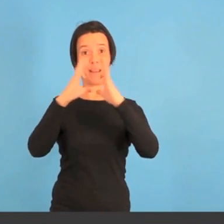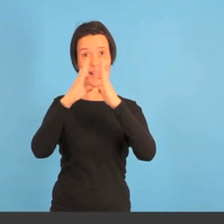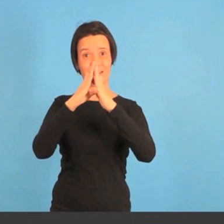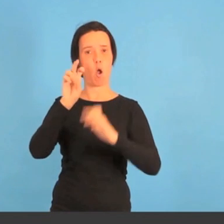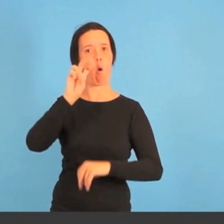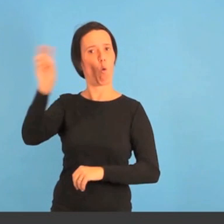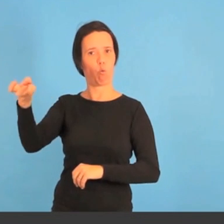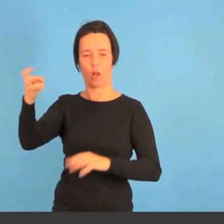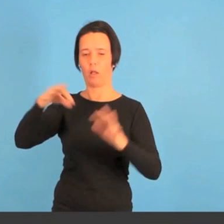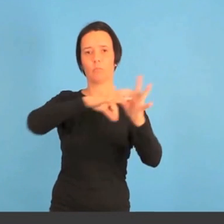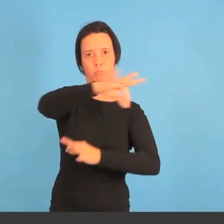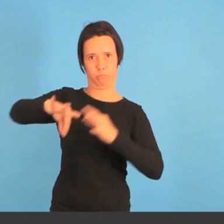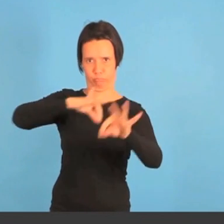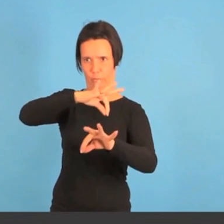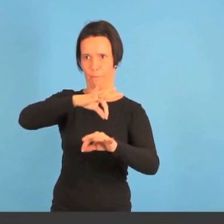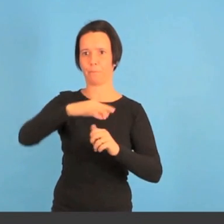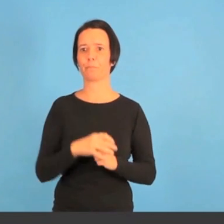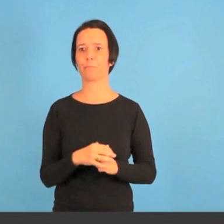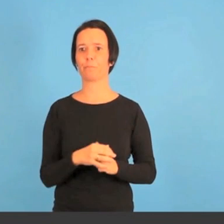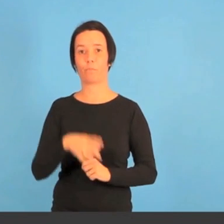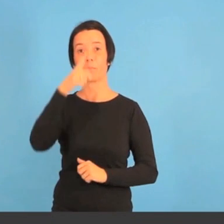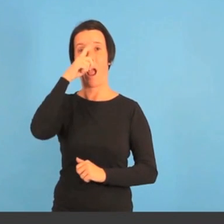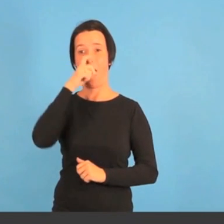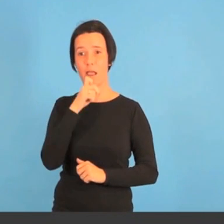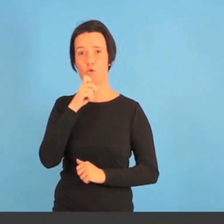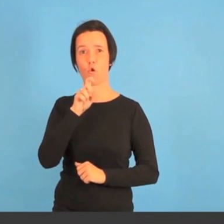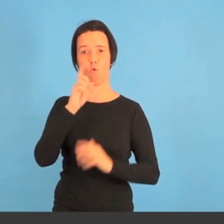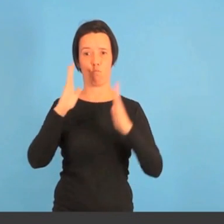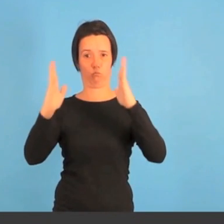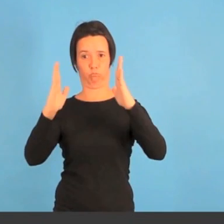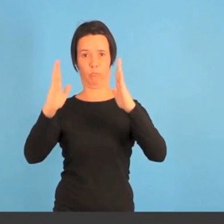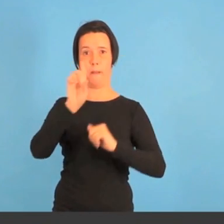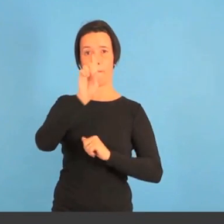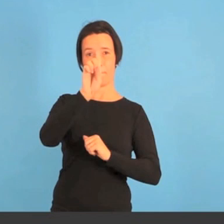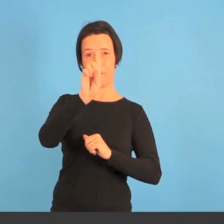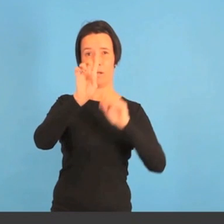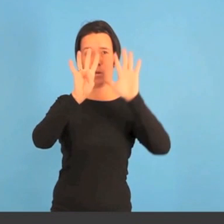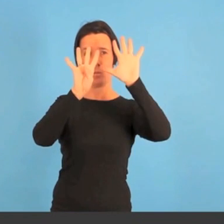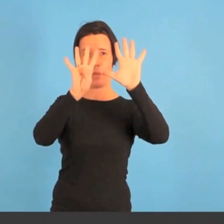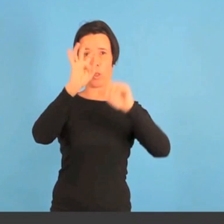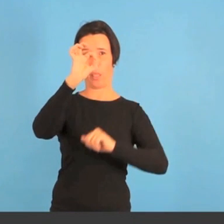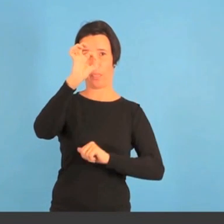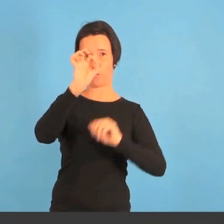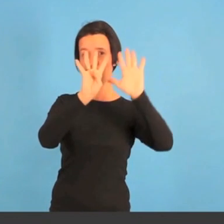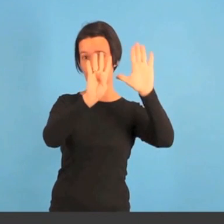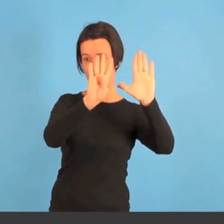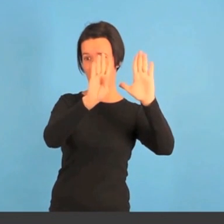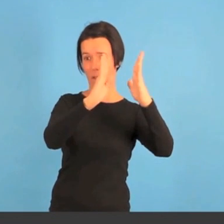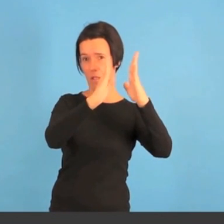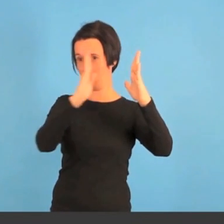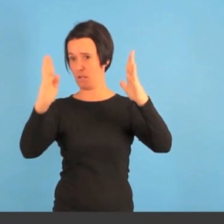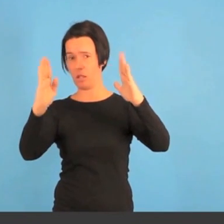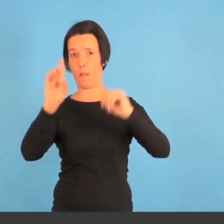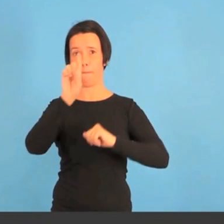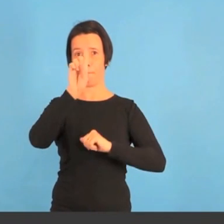se edificó a finales del siglo 18 está dedicada a la advocación de santa tereza y fue reformada entre